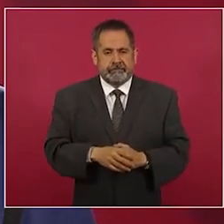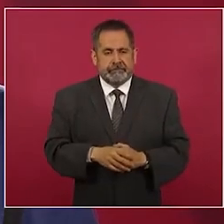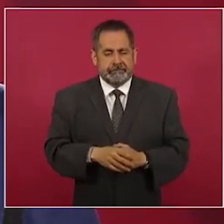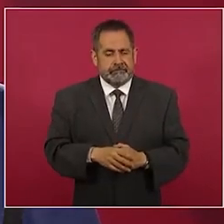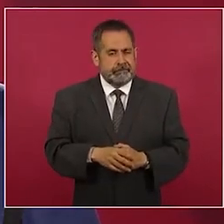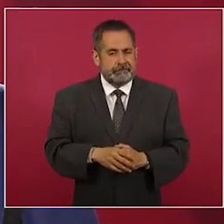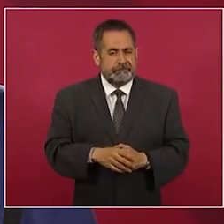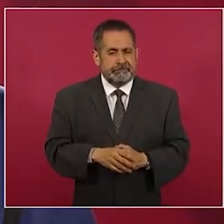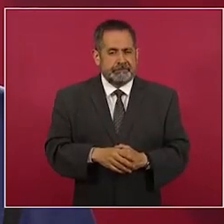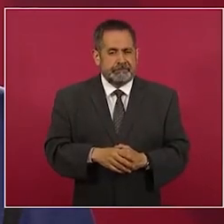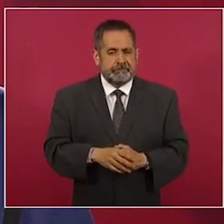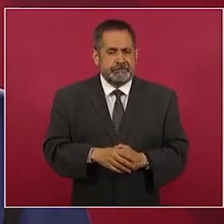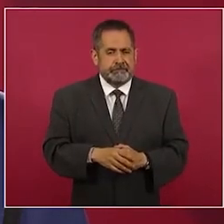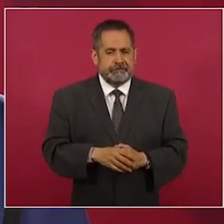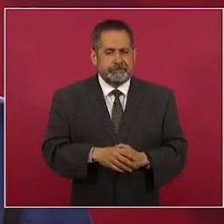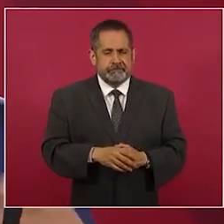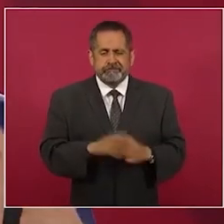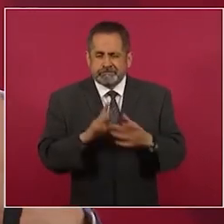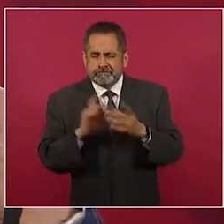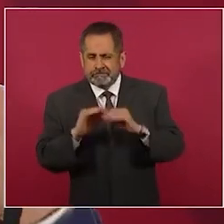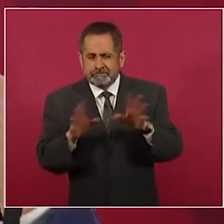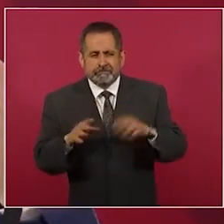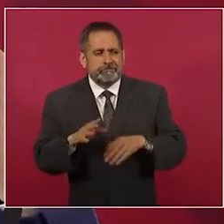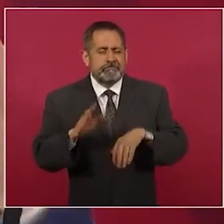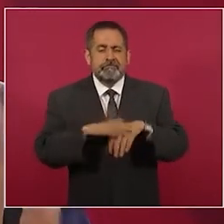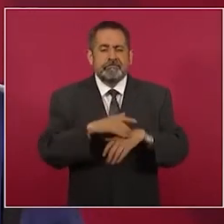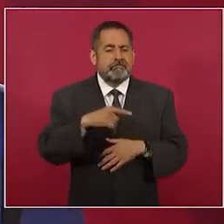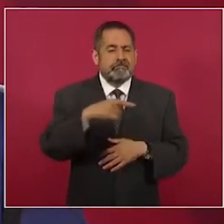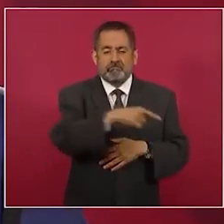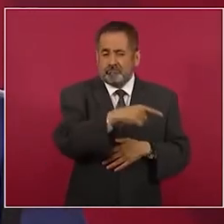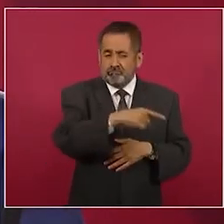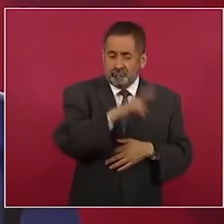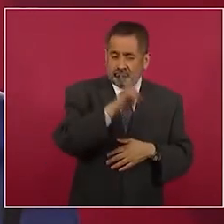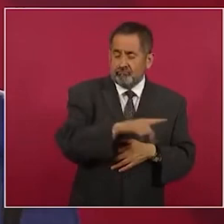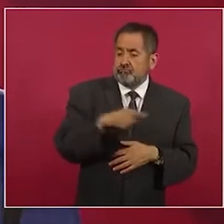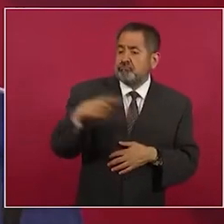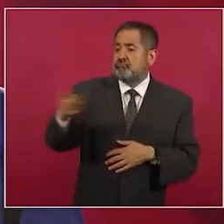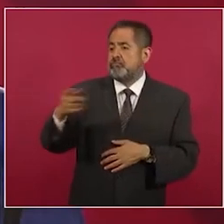También muy explicable, porque nunca les ha interesado el pueblo.